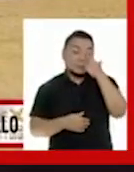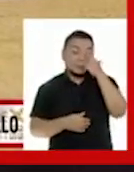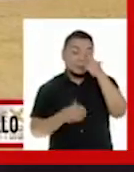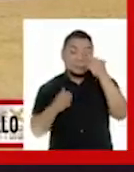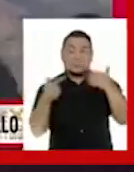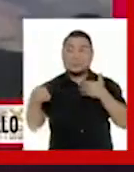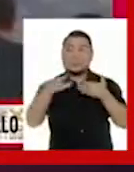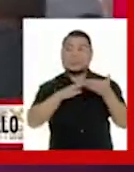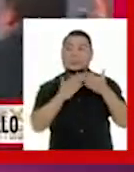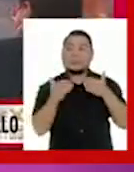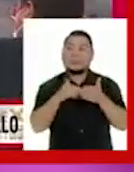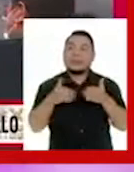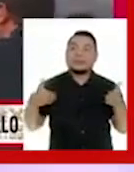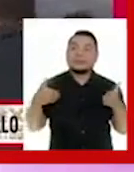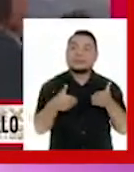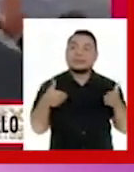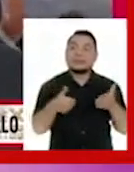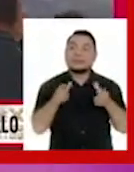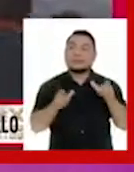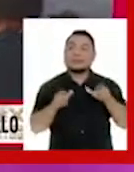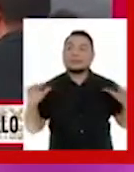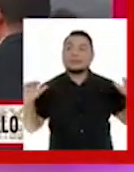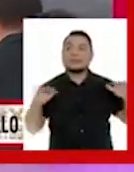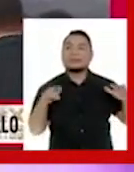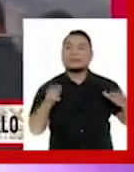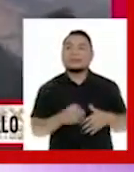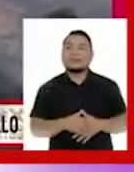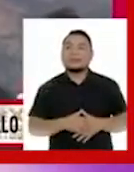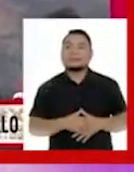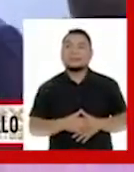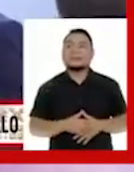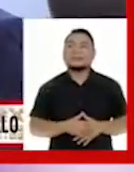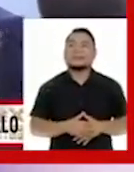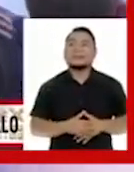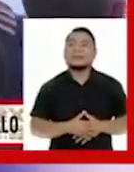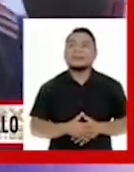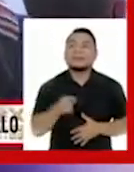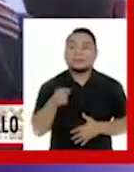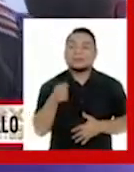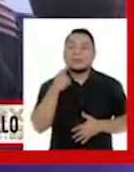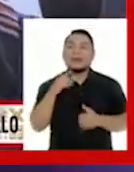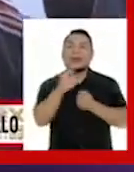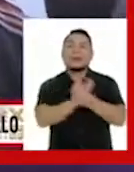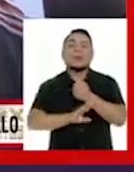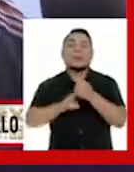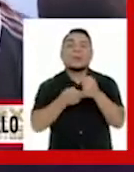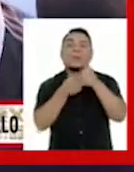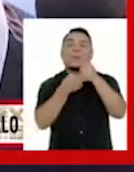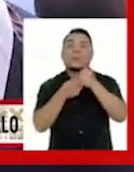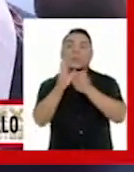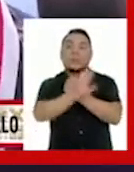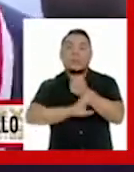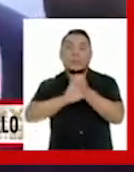neoliberal de 40 años desde el golpe de Estado de Fujimori y su constitución espuria. El presidente